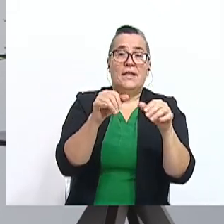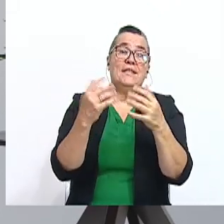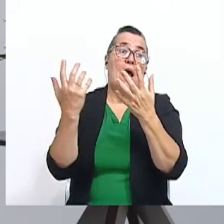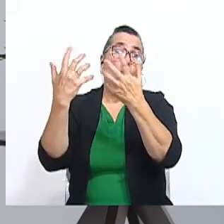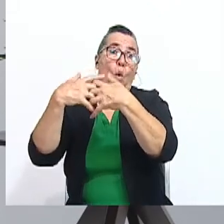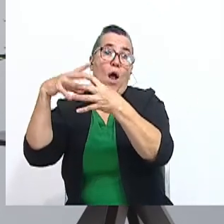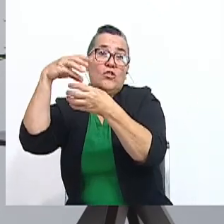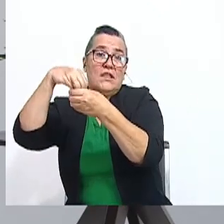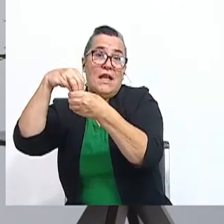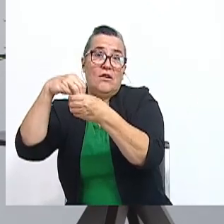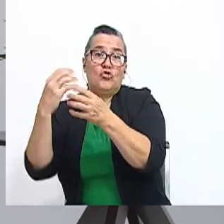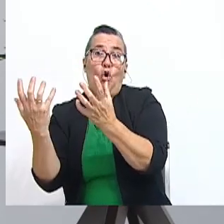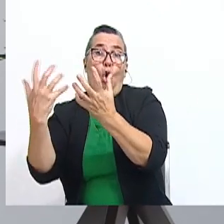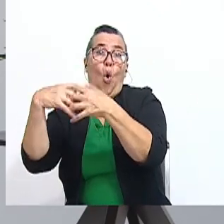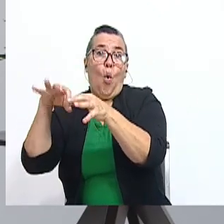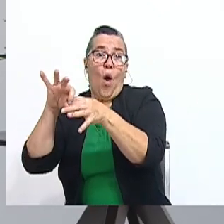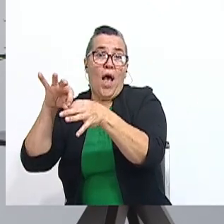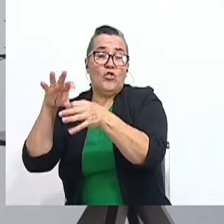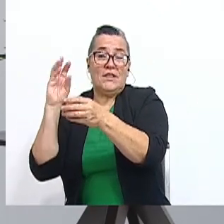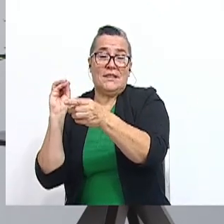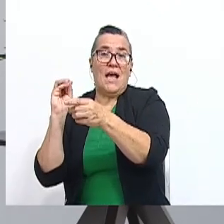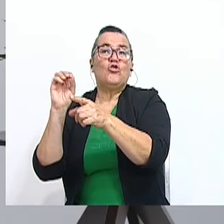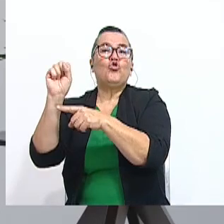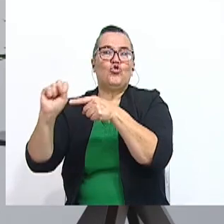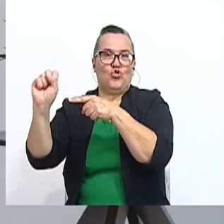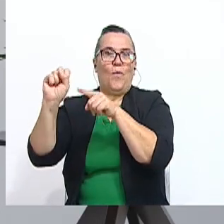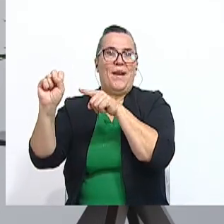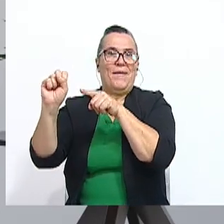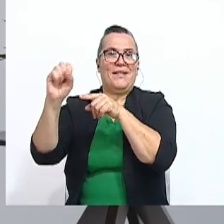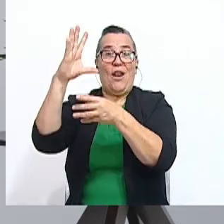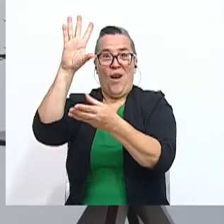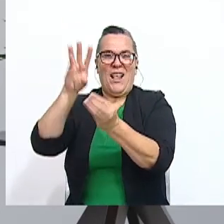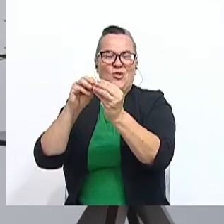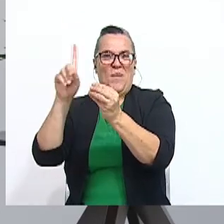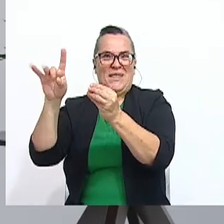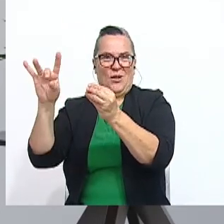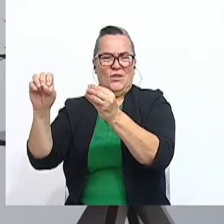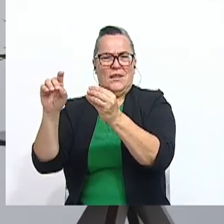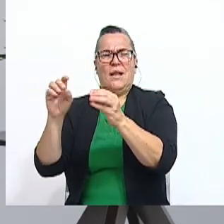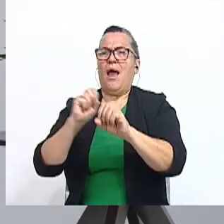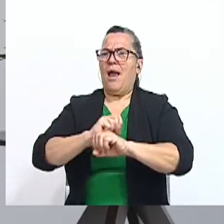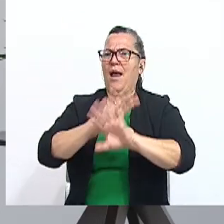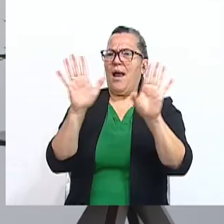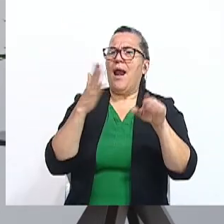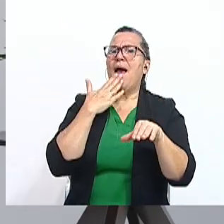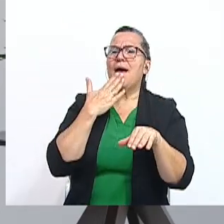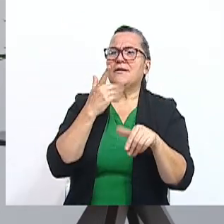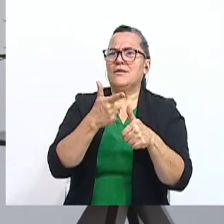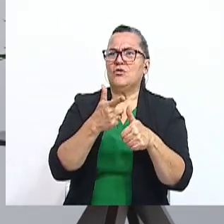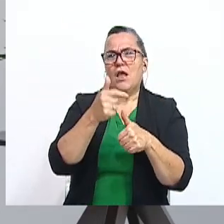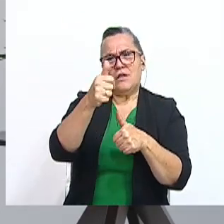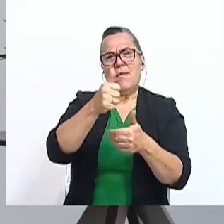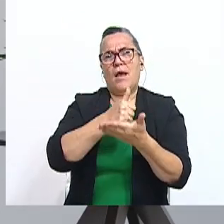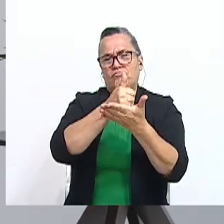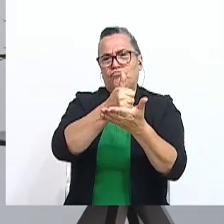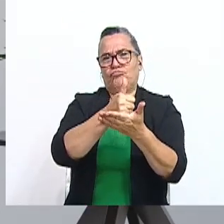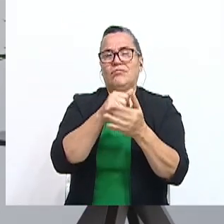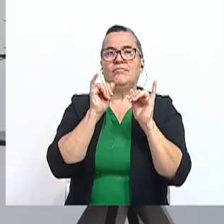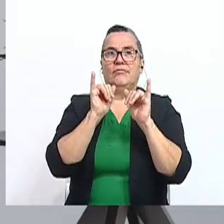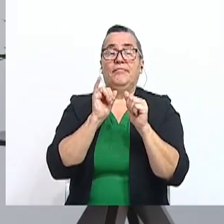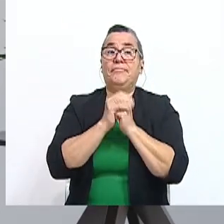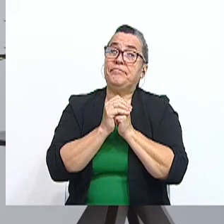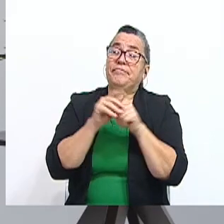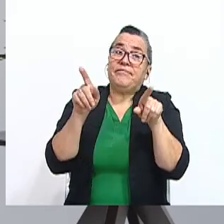conjugados internos o conjugados externos, son los que son suplementarios. Gracias por aclararlo, ¿verdad? Sé que a muchos les va a ayudar también eso.